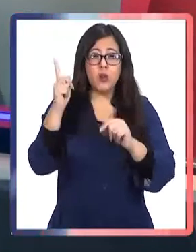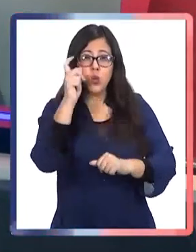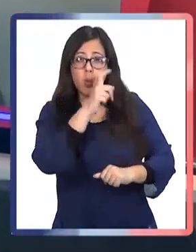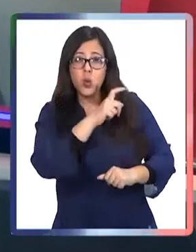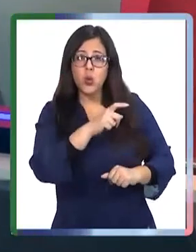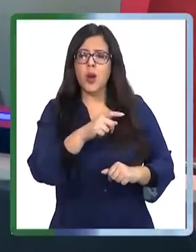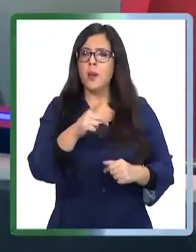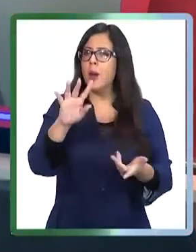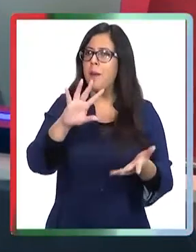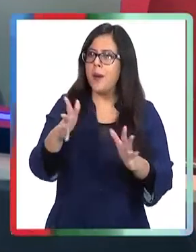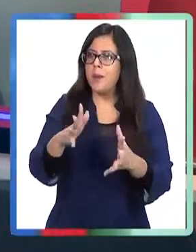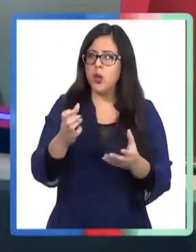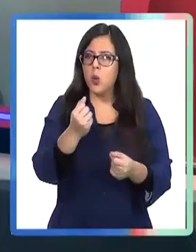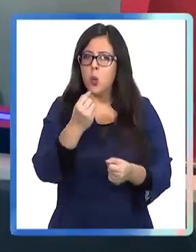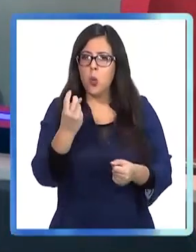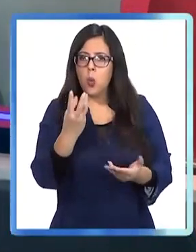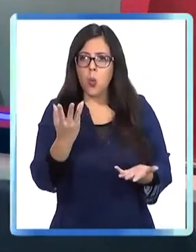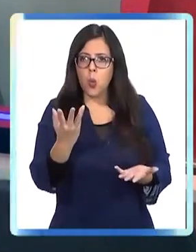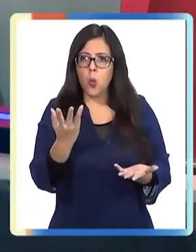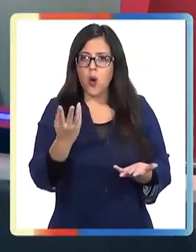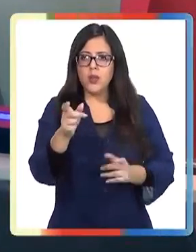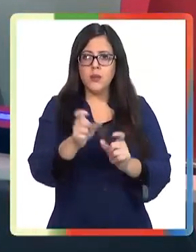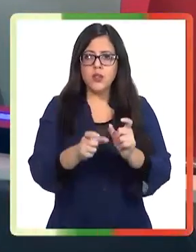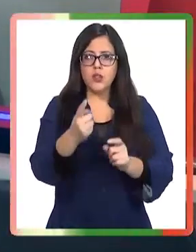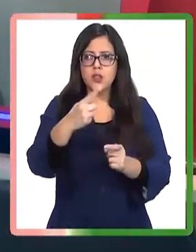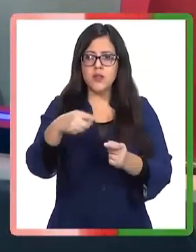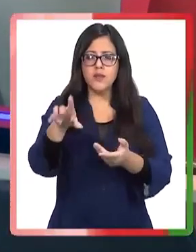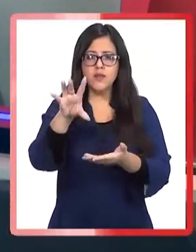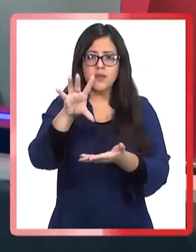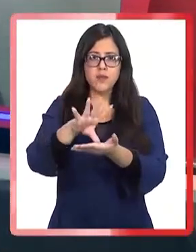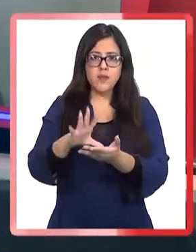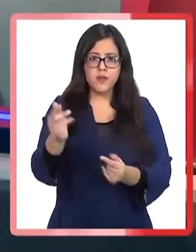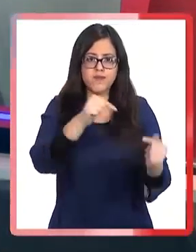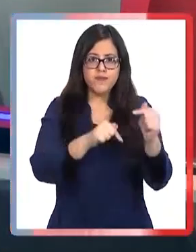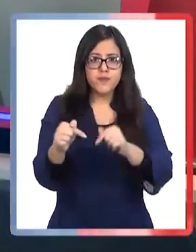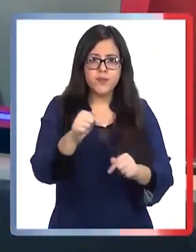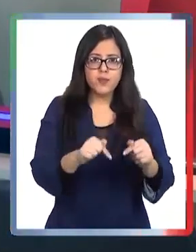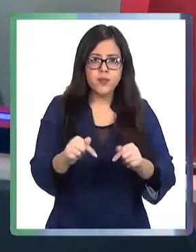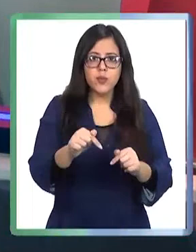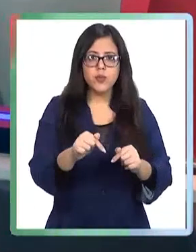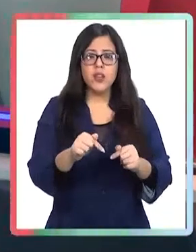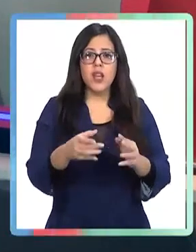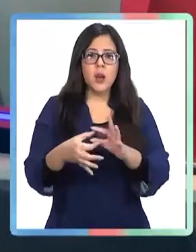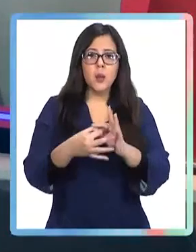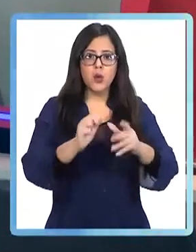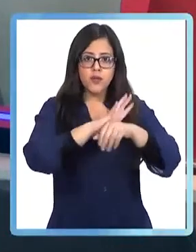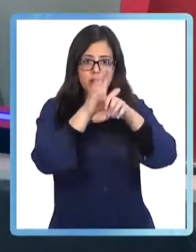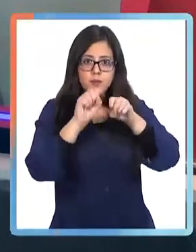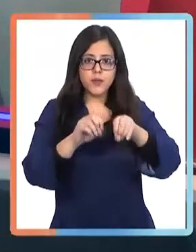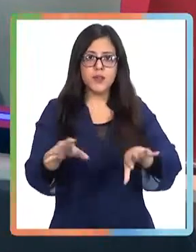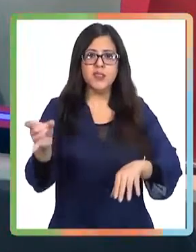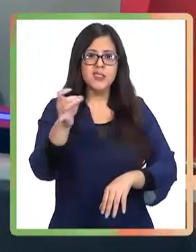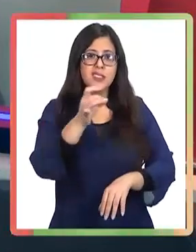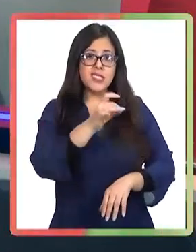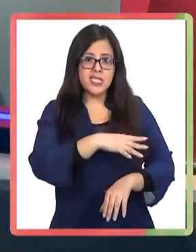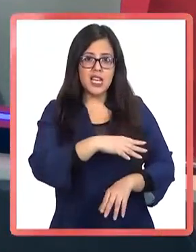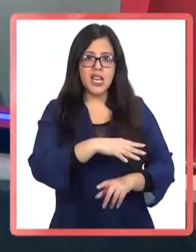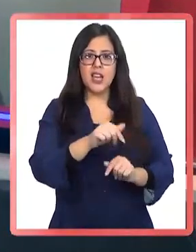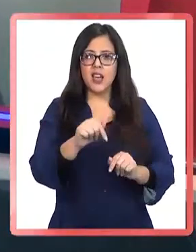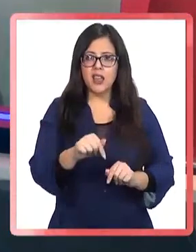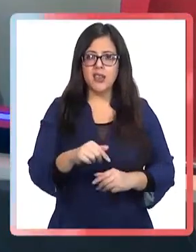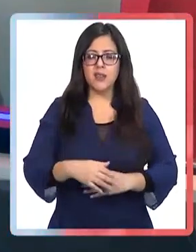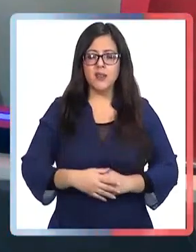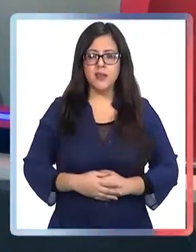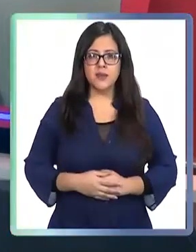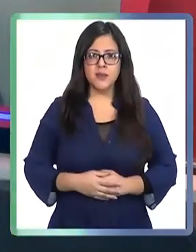estimación, ¿cuánto podría decir que ha sido esta migración desbordada? ¿Cuántas personas han ingresado en pandemia a Chile por estos pasos